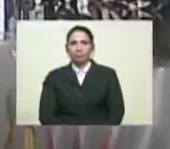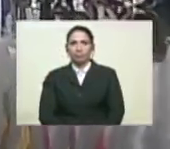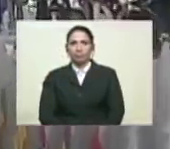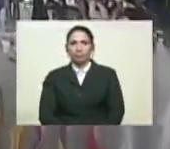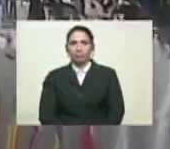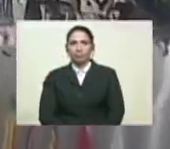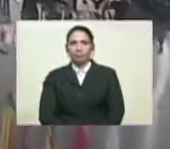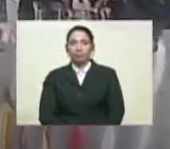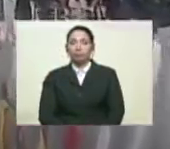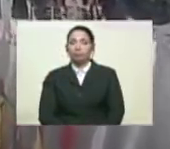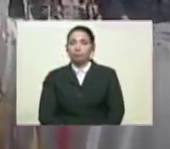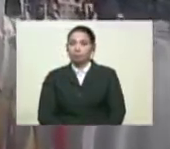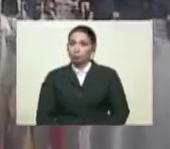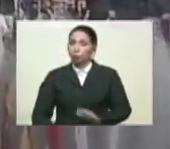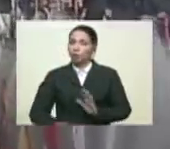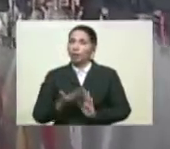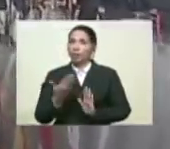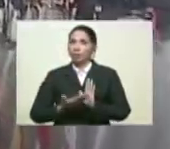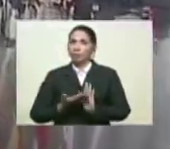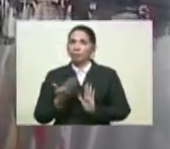admirable.